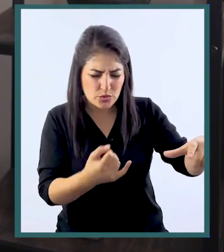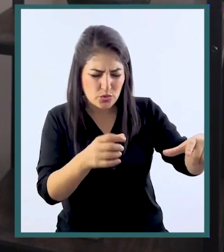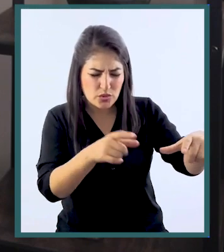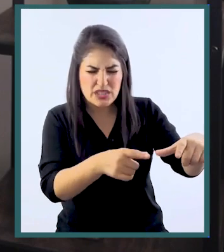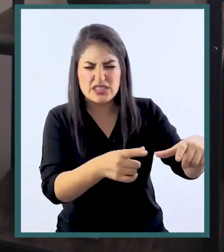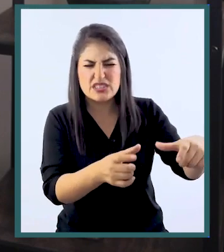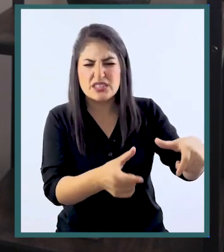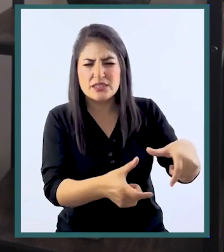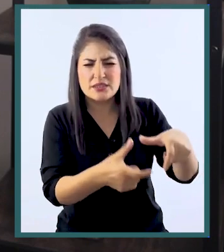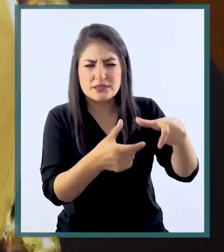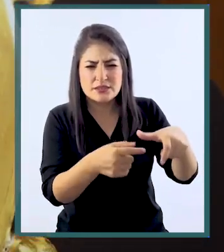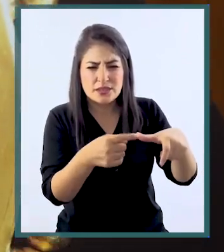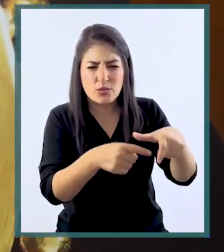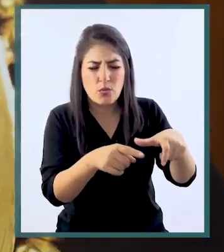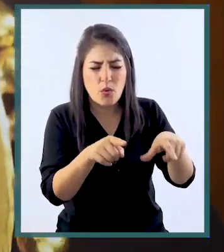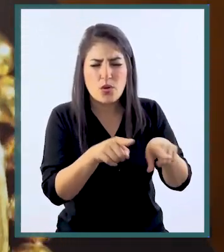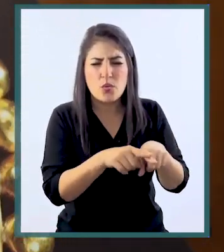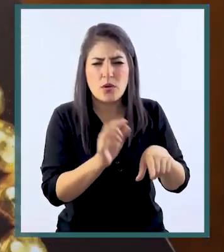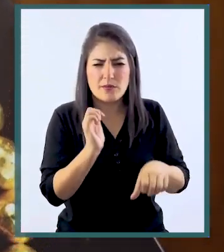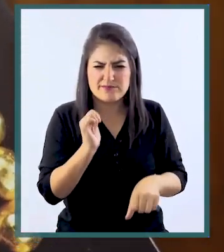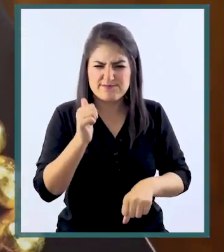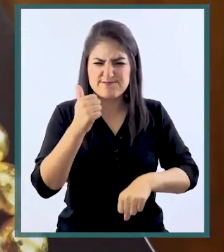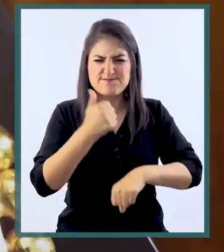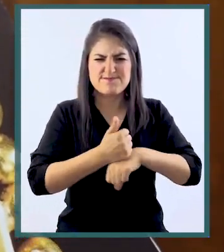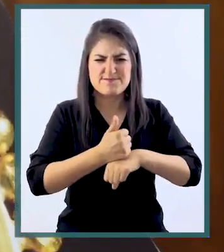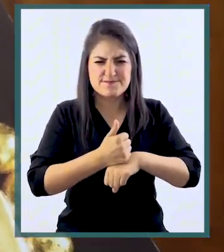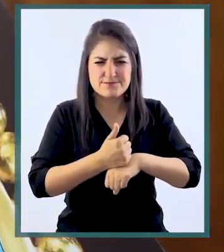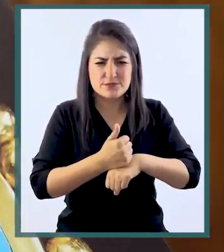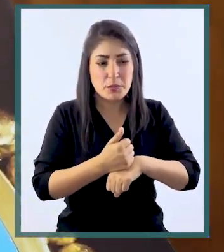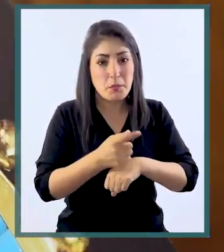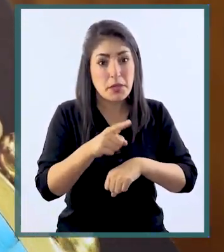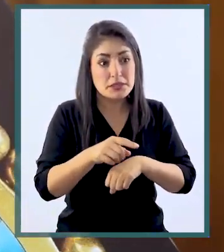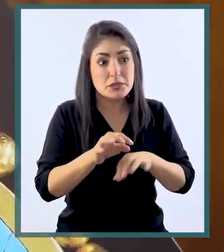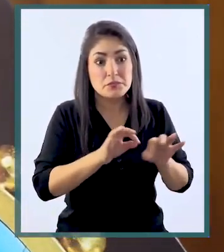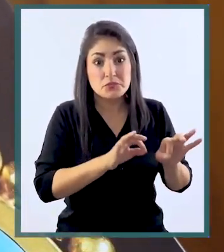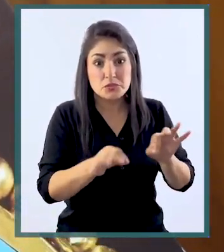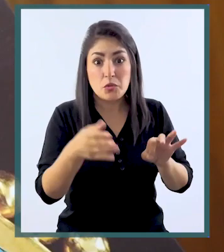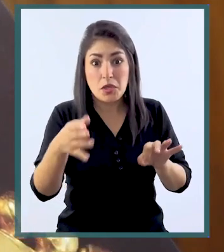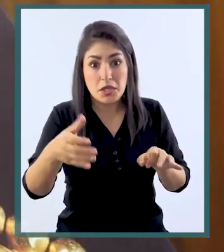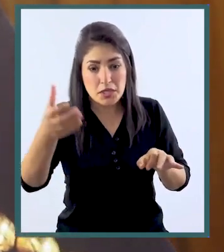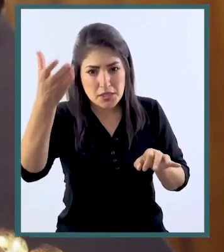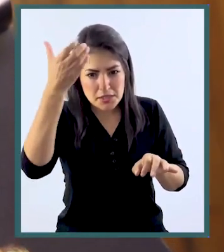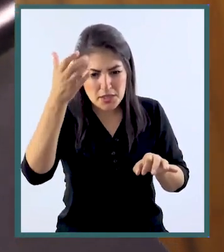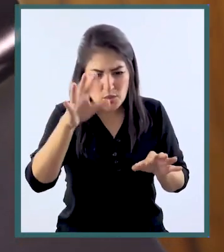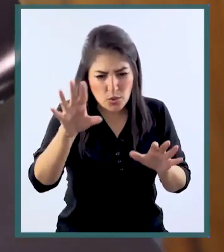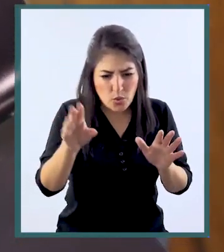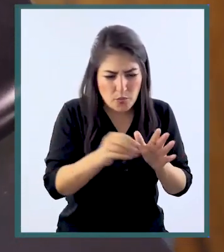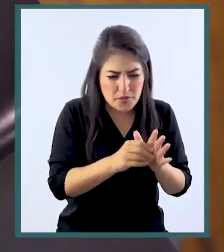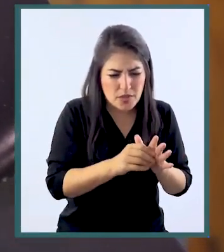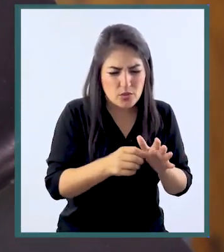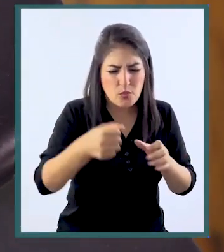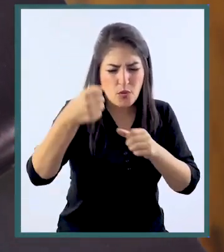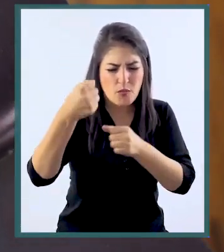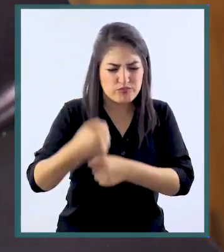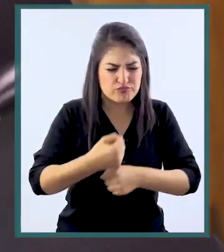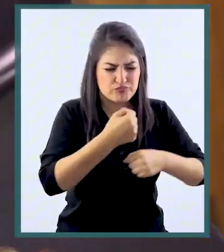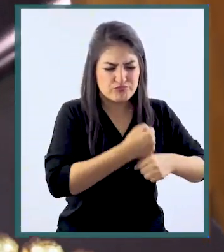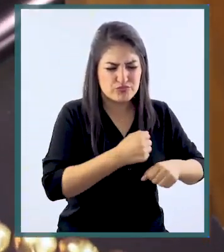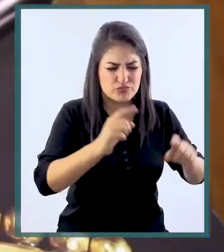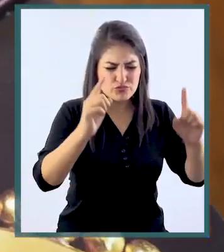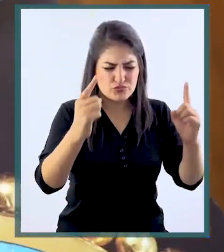un dignatario que es aparentemente el mismo señor de Zipán, flanqueado por dos guerreros, y que fue casi como el